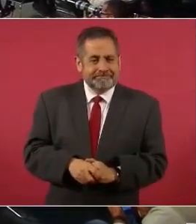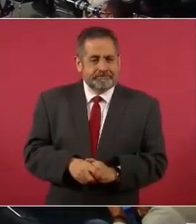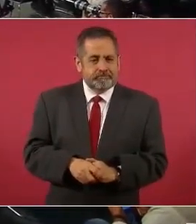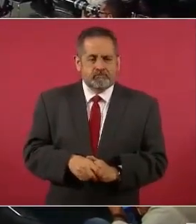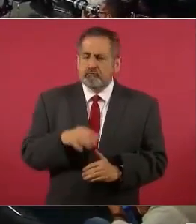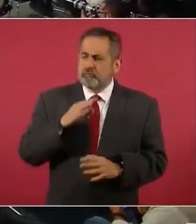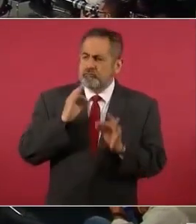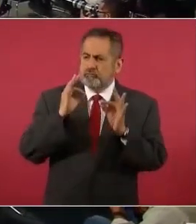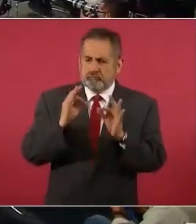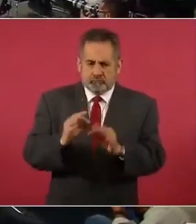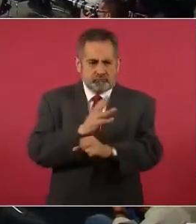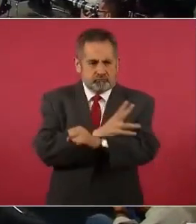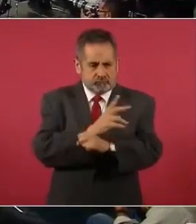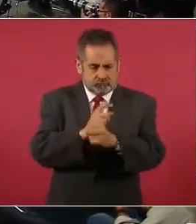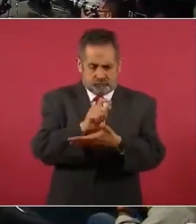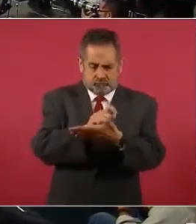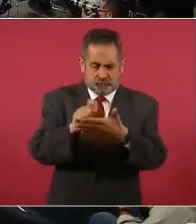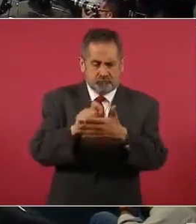Equilibrados,